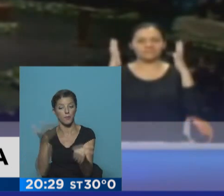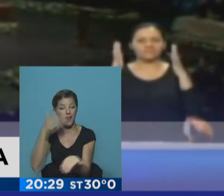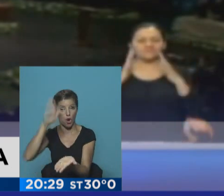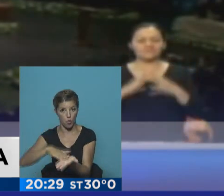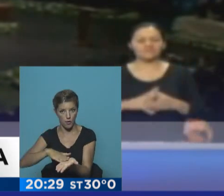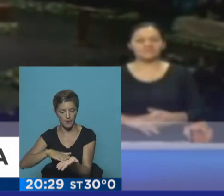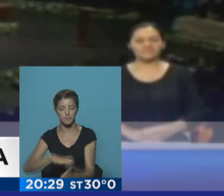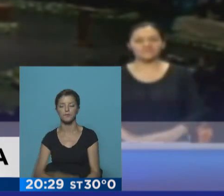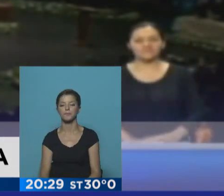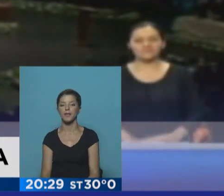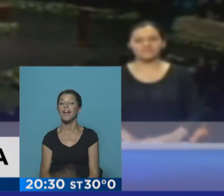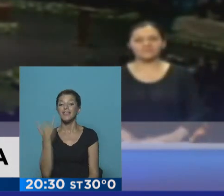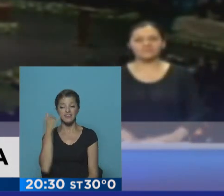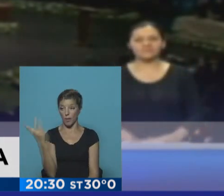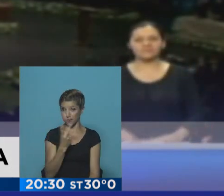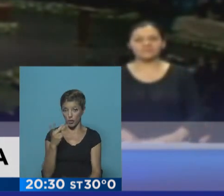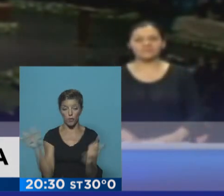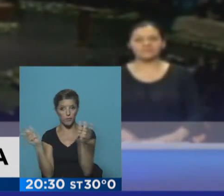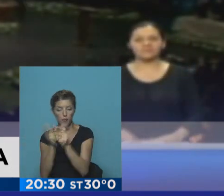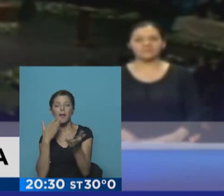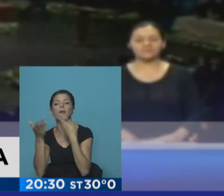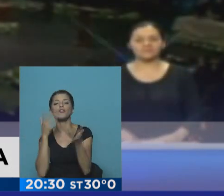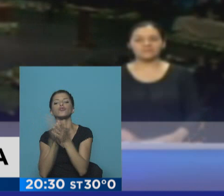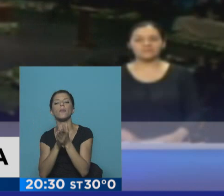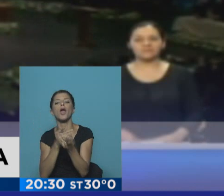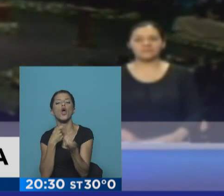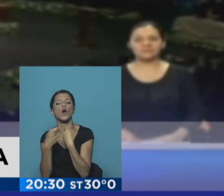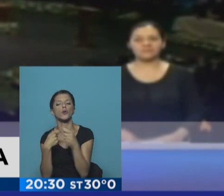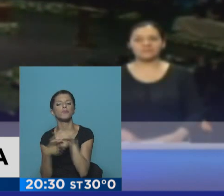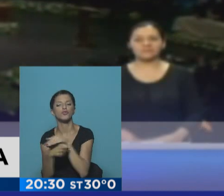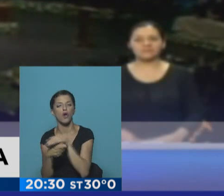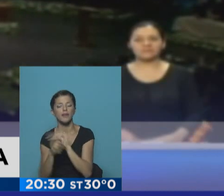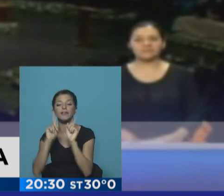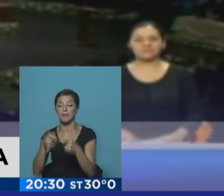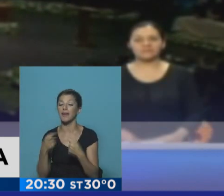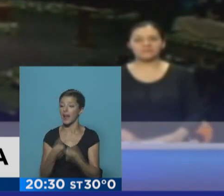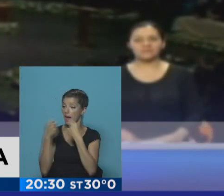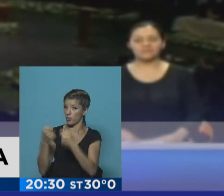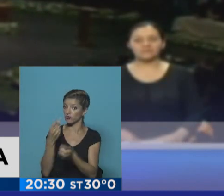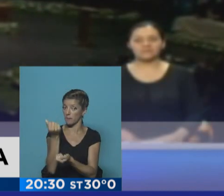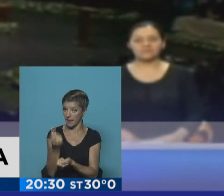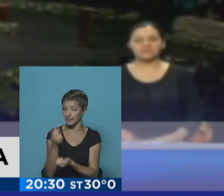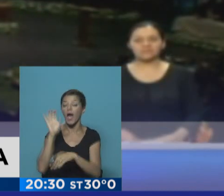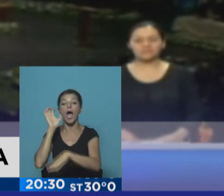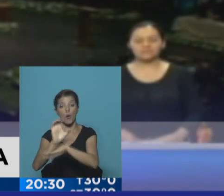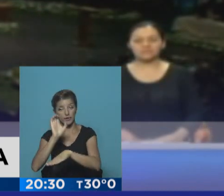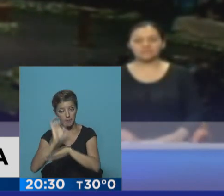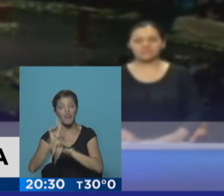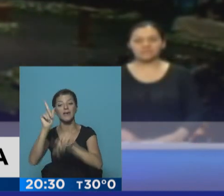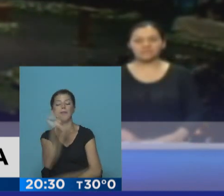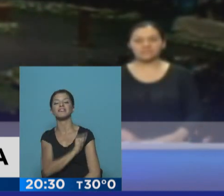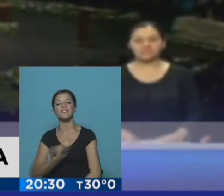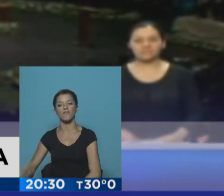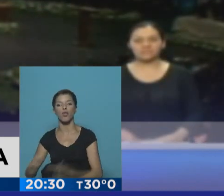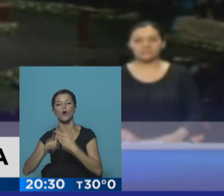presidente Jimmy Morales para analizar los temas de corrupción y el apoyo financiero, no solamente a Guatemala, sino también a El Salvador y a